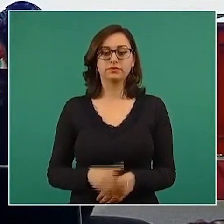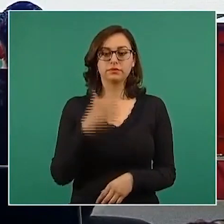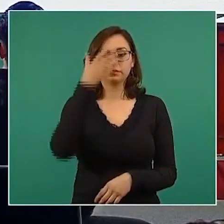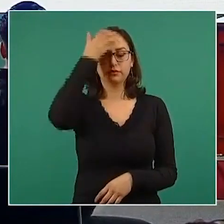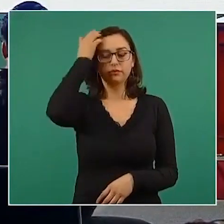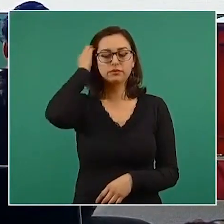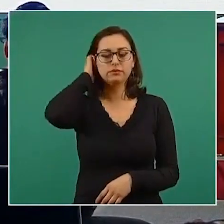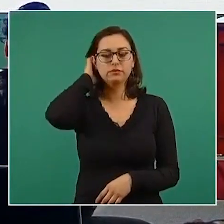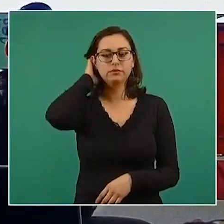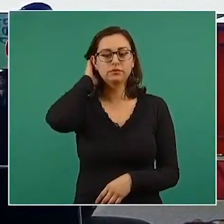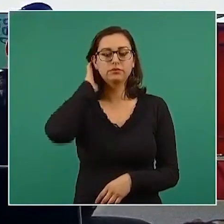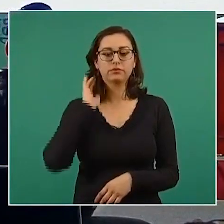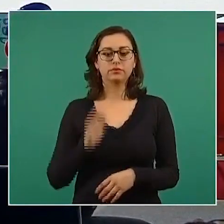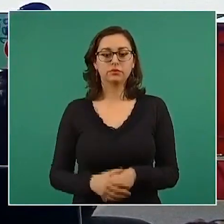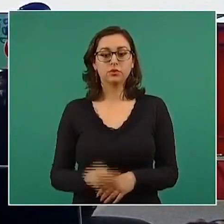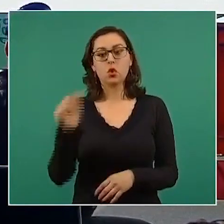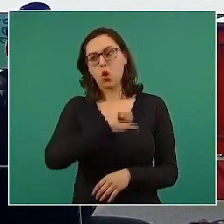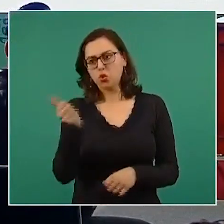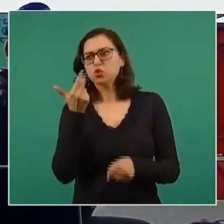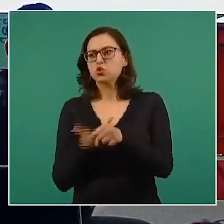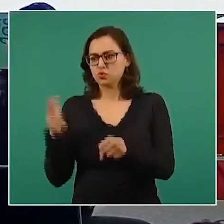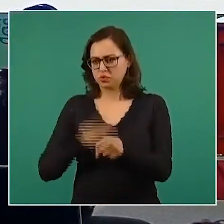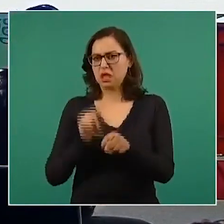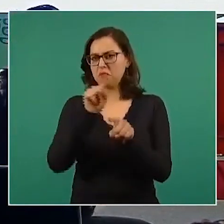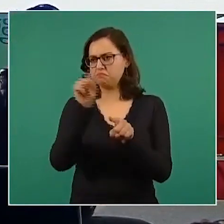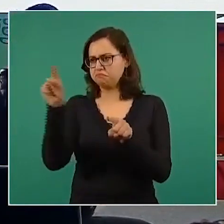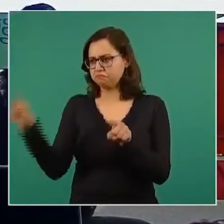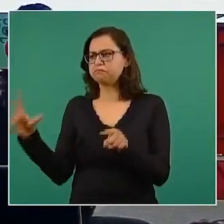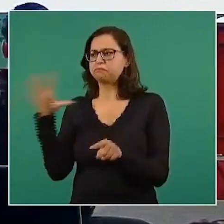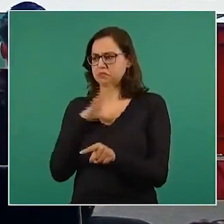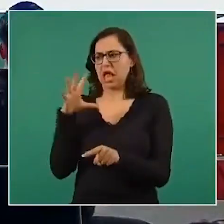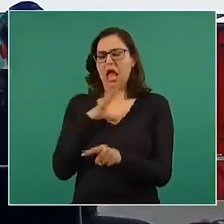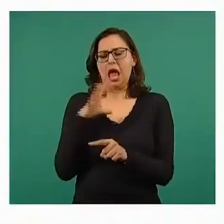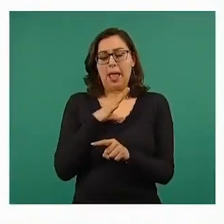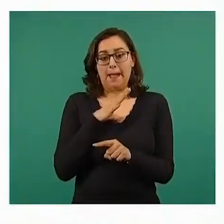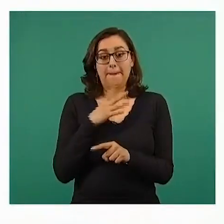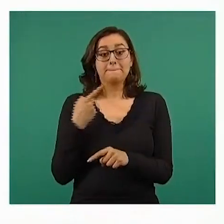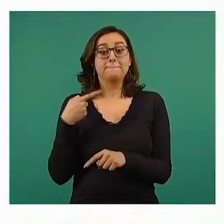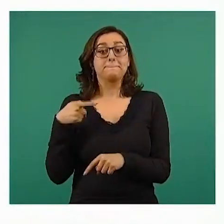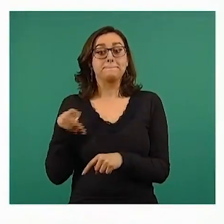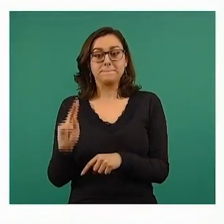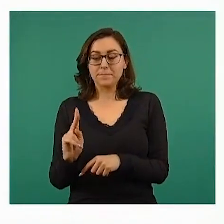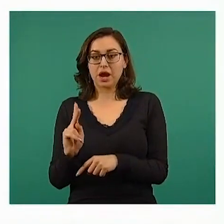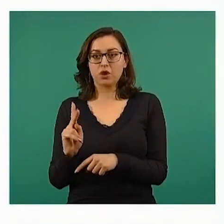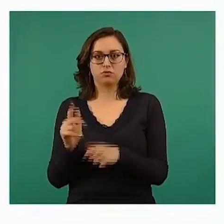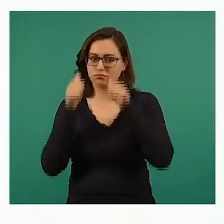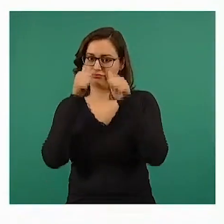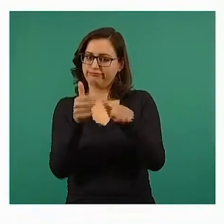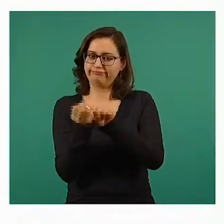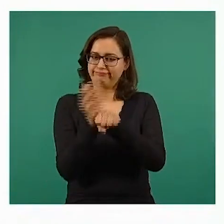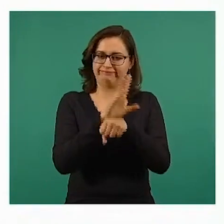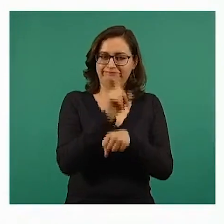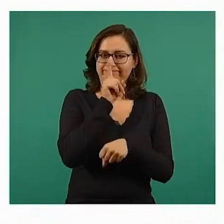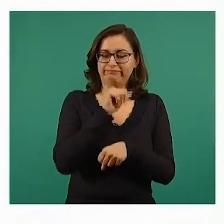También se llevó a cabo un modelo de expansión hospitalaria, emulando el modelo de CEMEX, con una